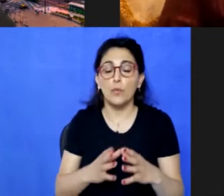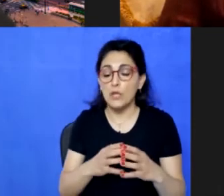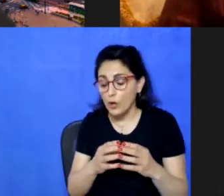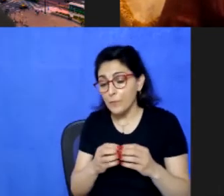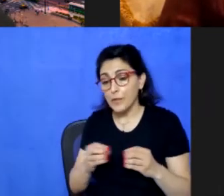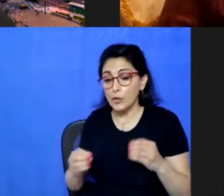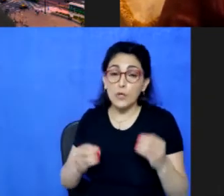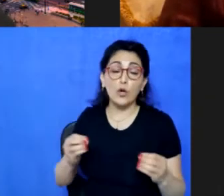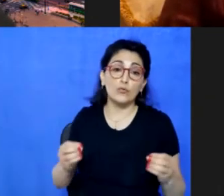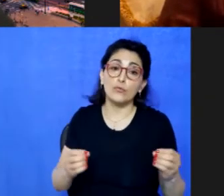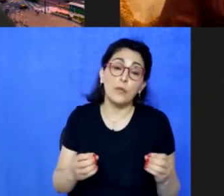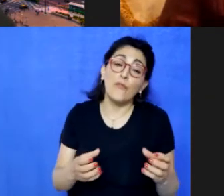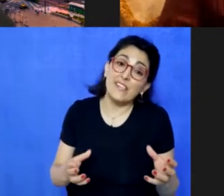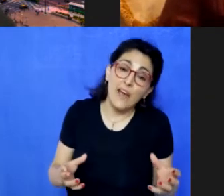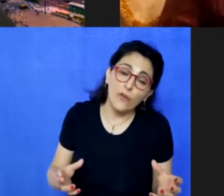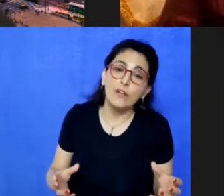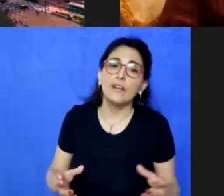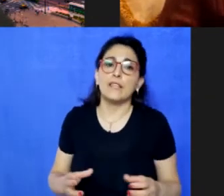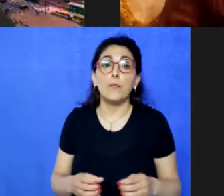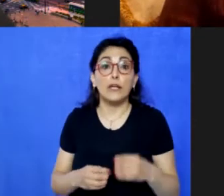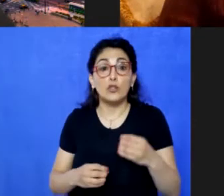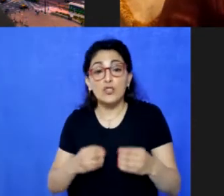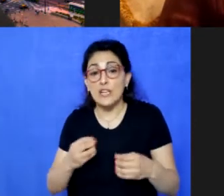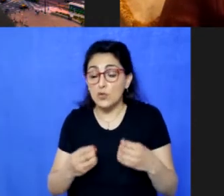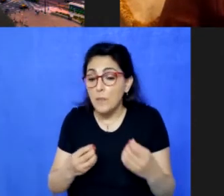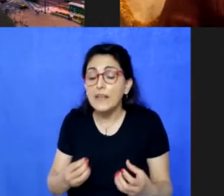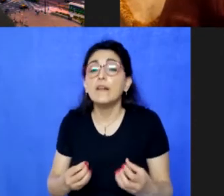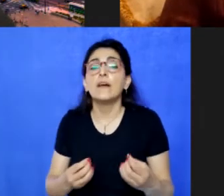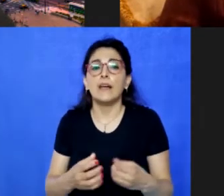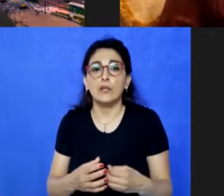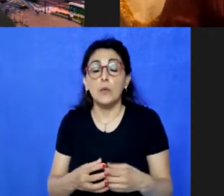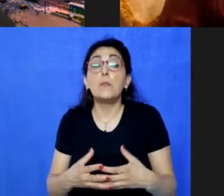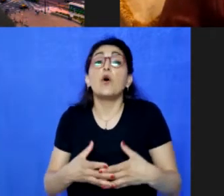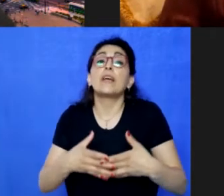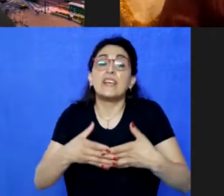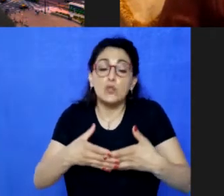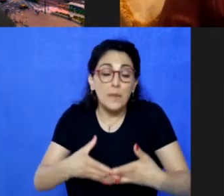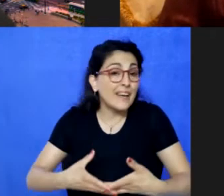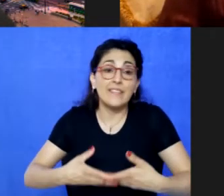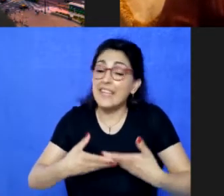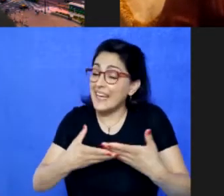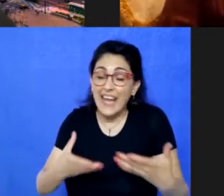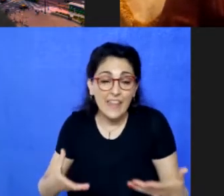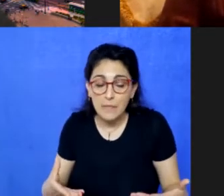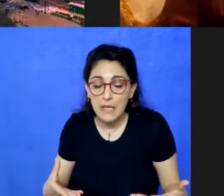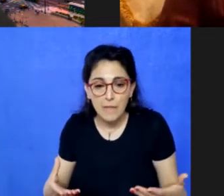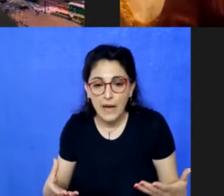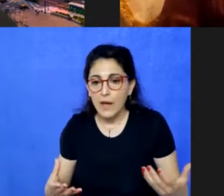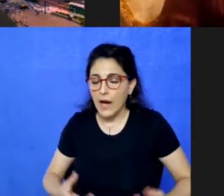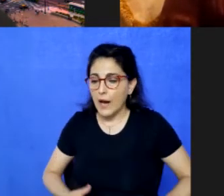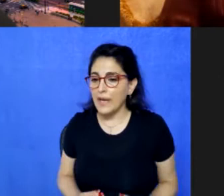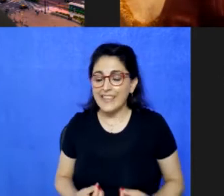el 2020 nos vino fallado, tenemos que todos asumir, tuvimos que asumir de la nada